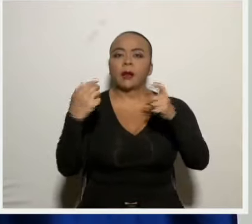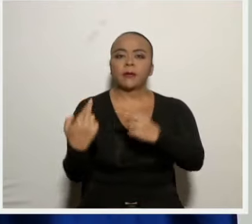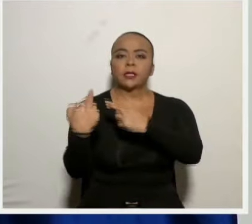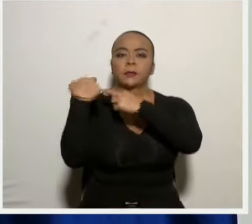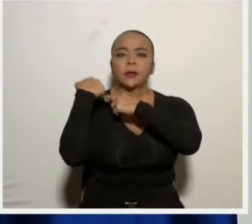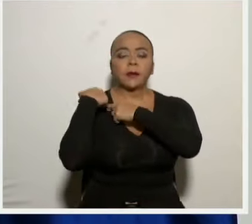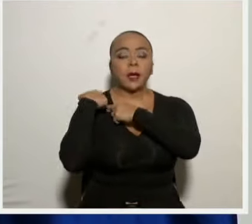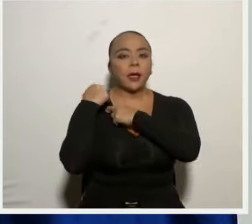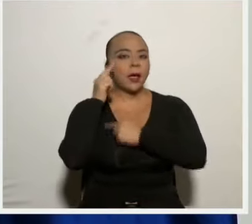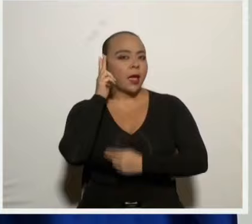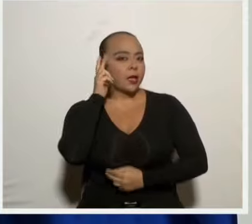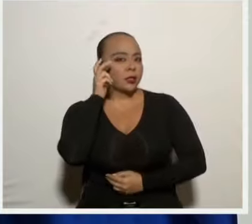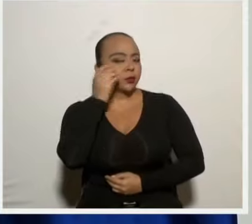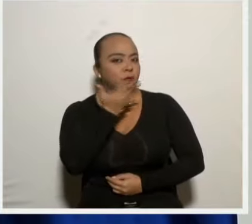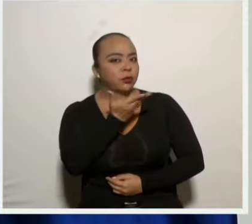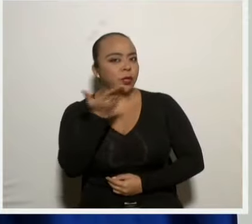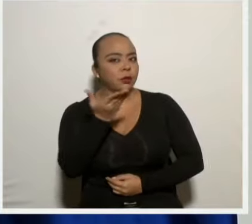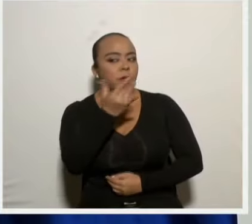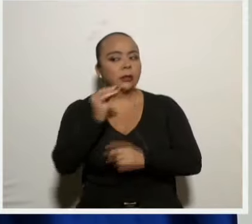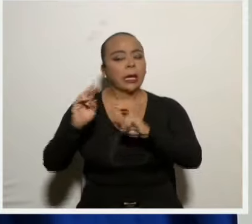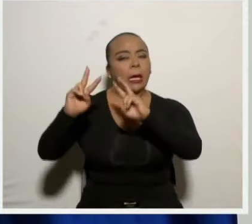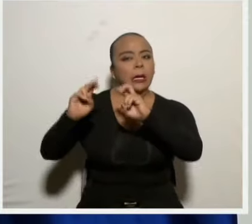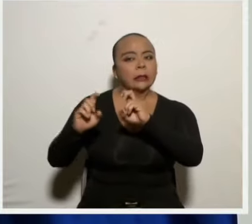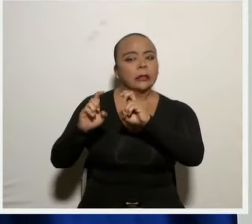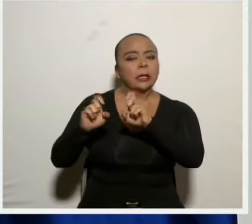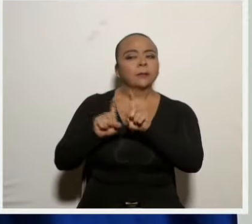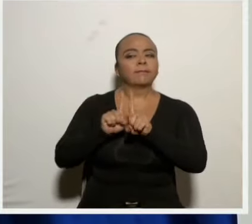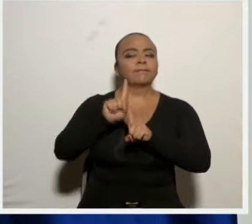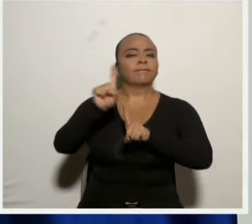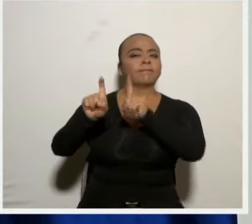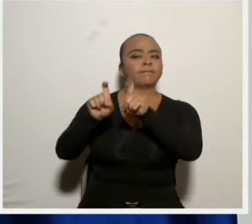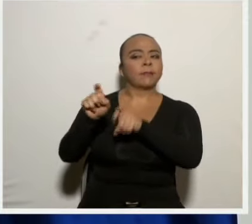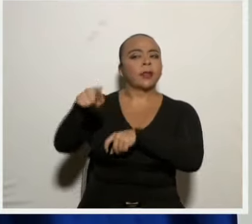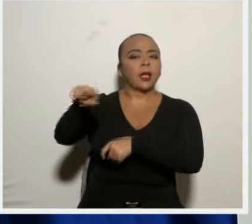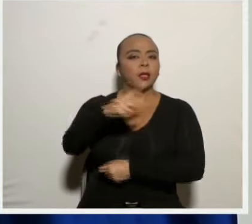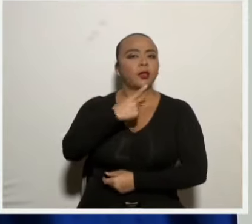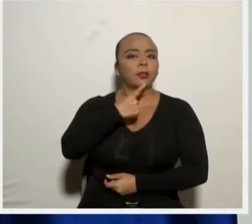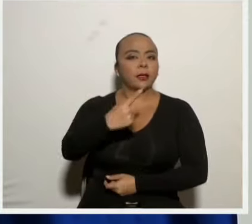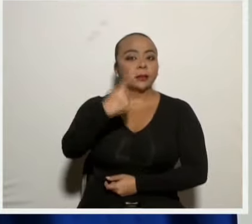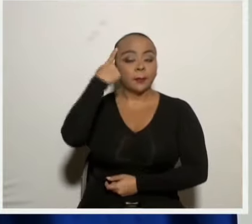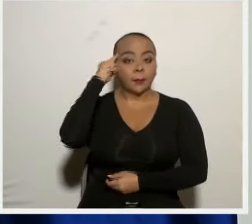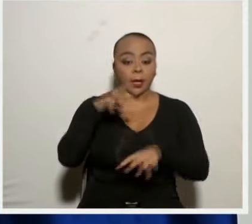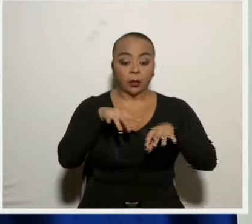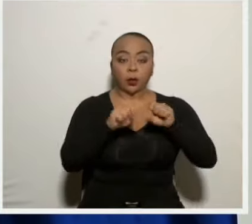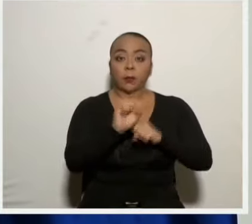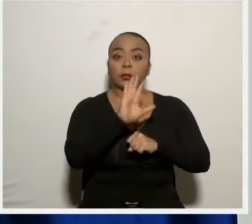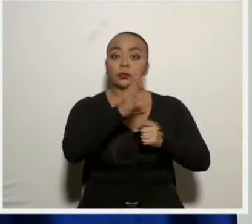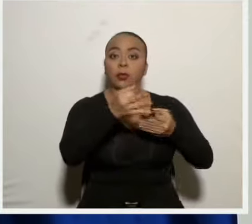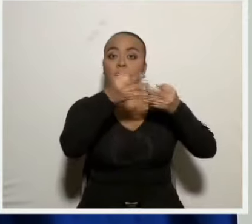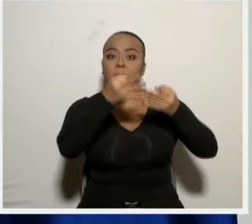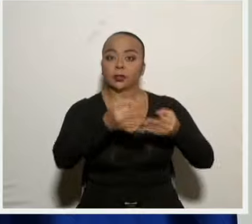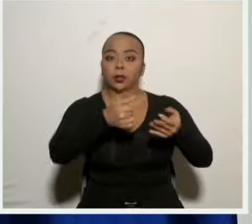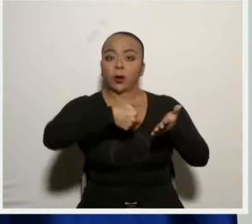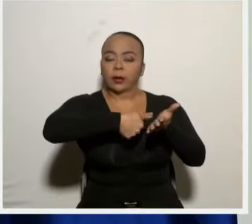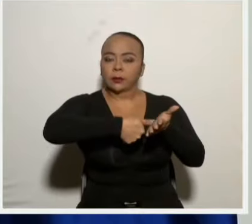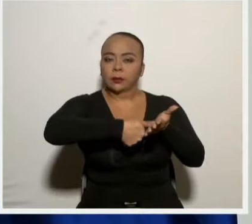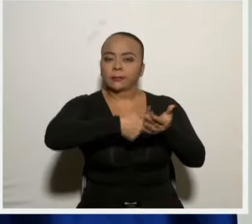responsabilidad de escucharlos y analizar críticamente lo que dicen para tomar su decisión